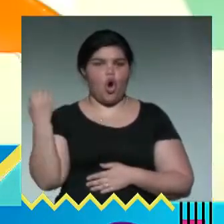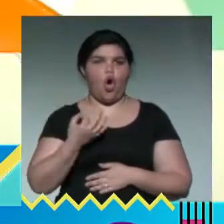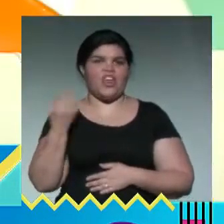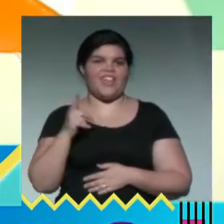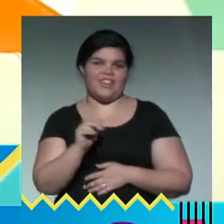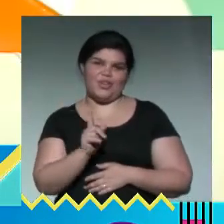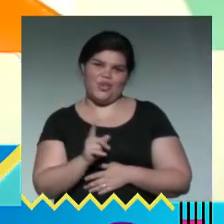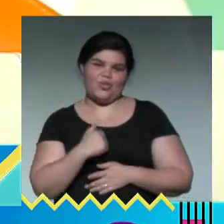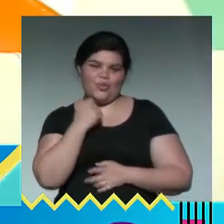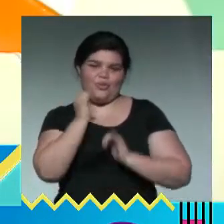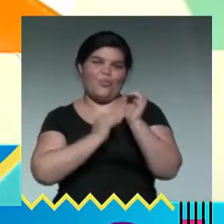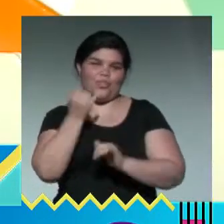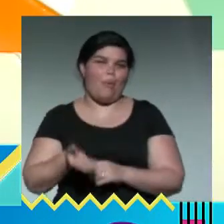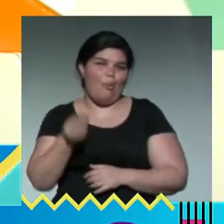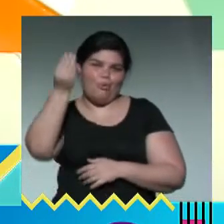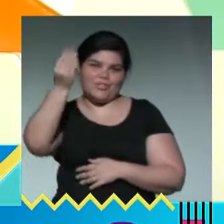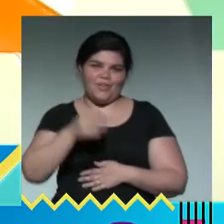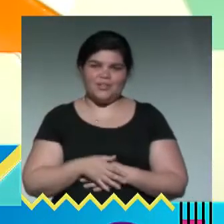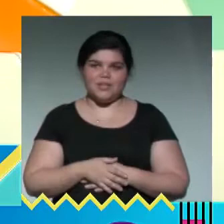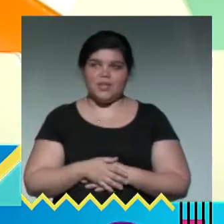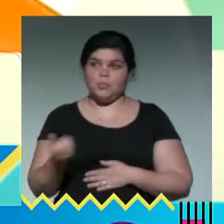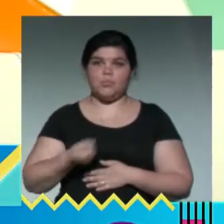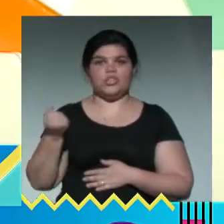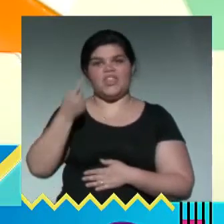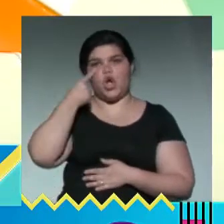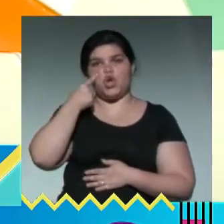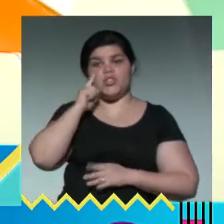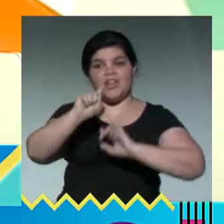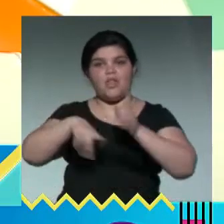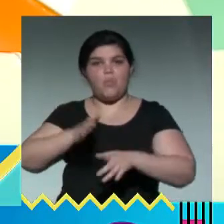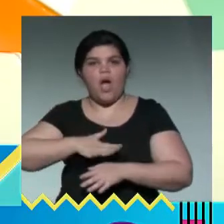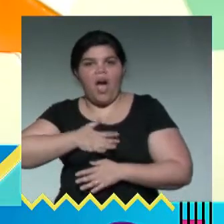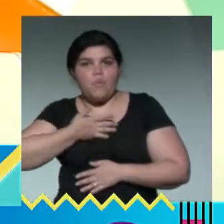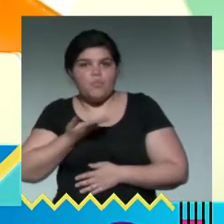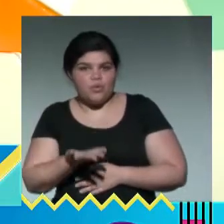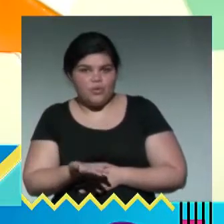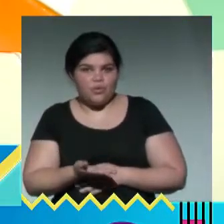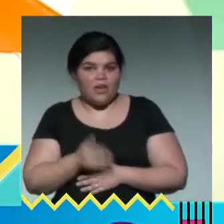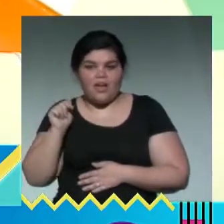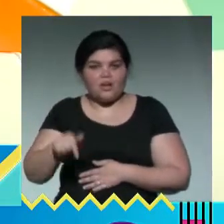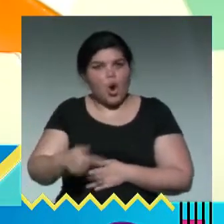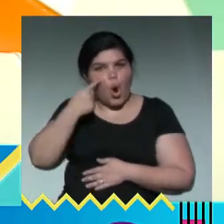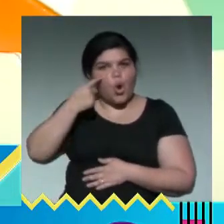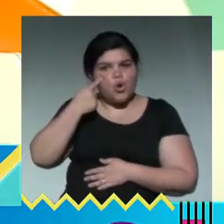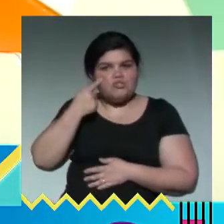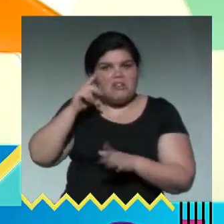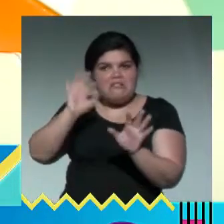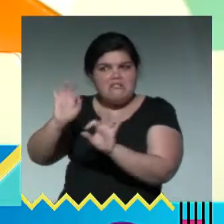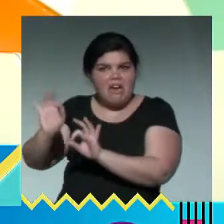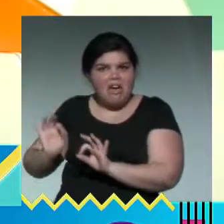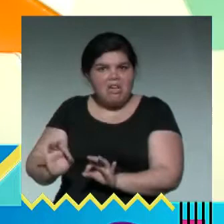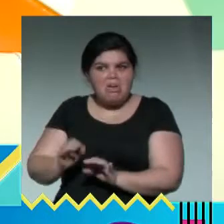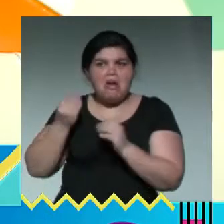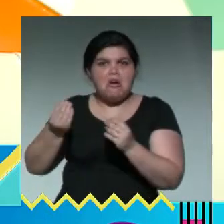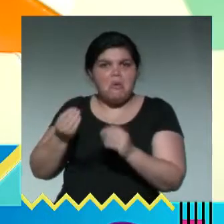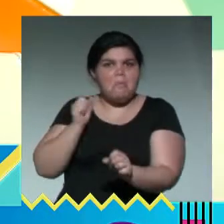uno dice uno tiene que conocer algo para amarlo. Si uno desconoce completamente la existencia, el